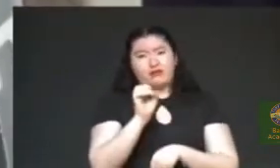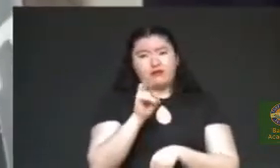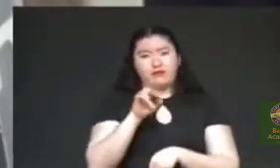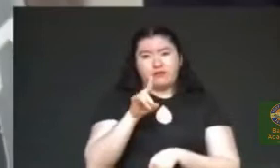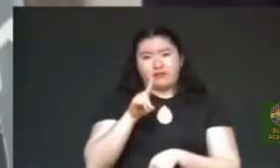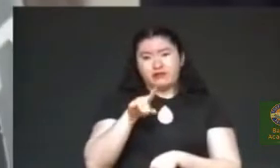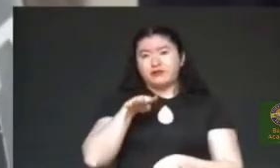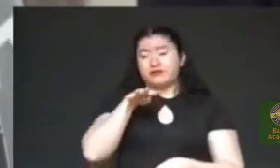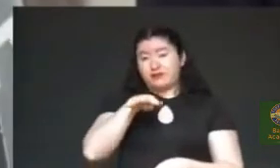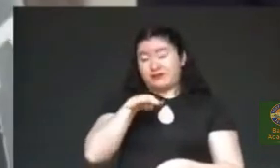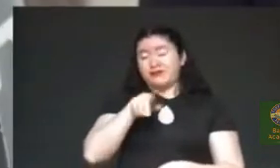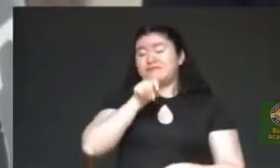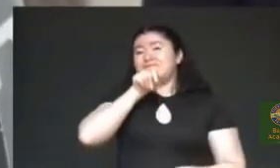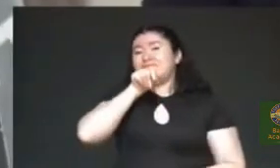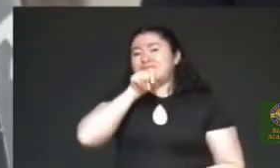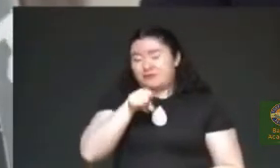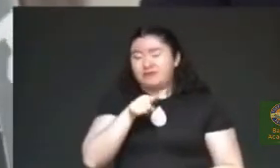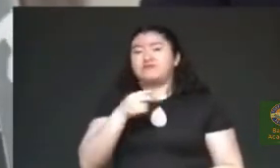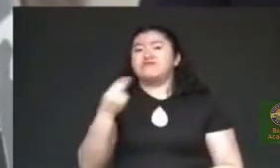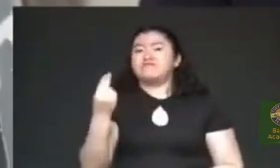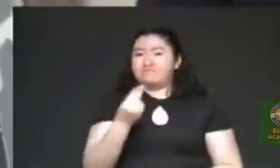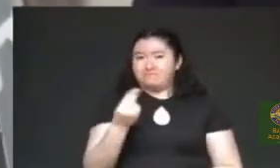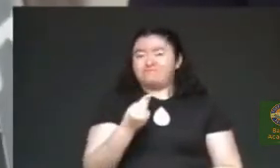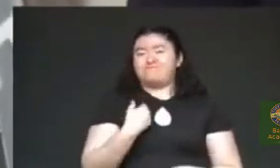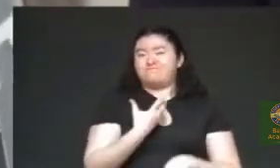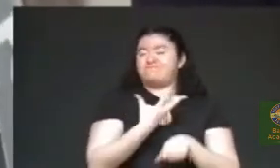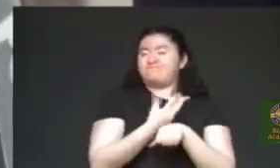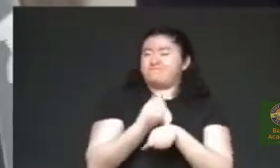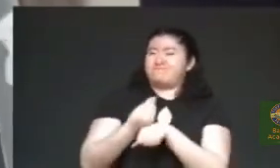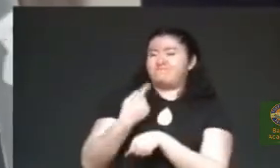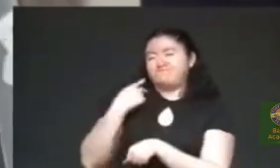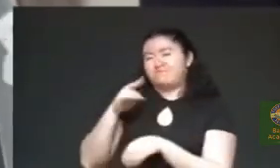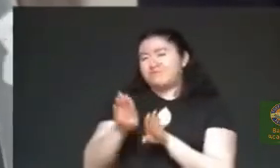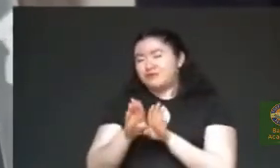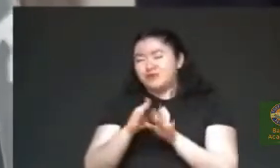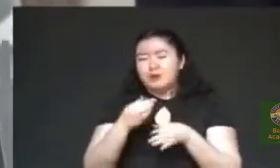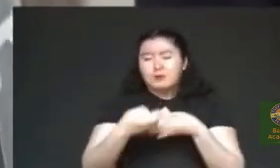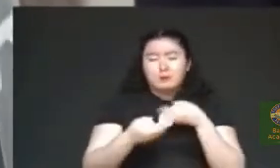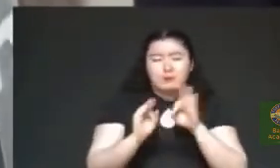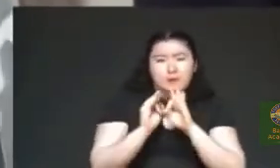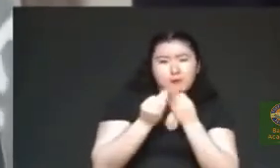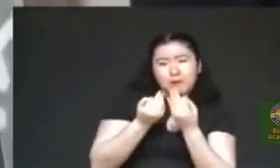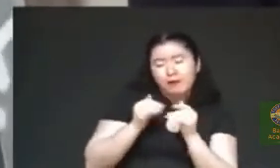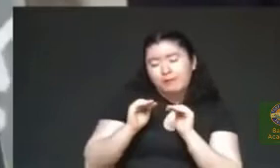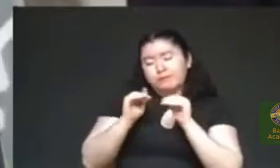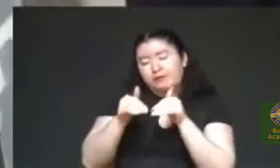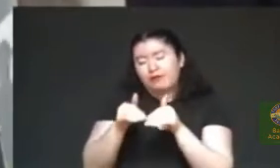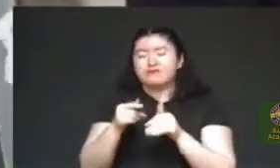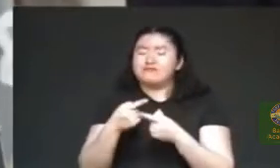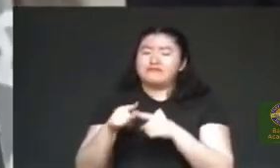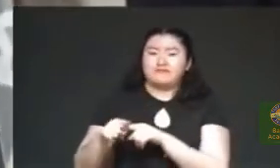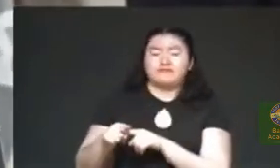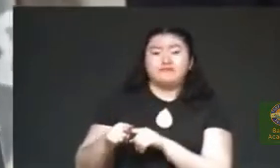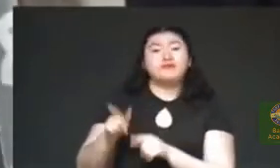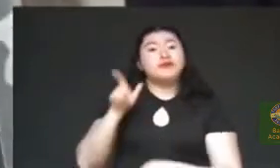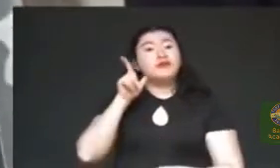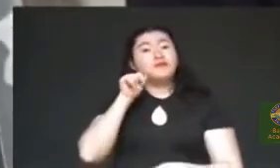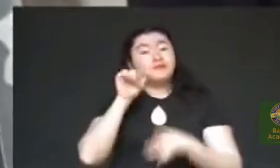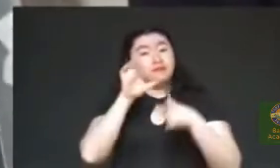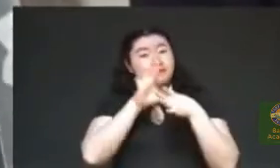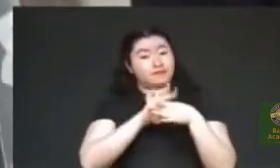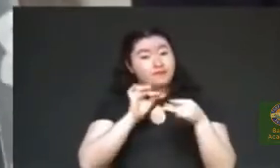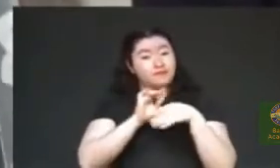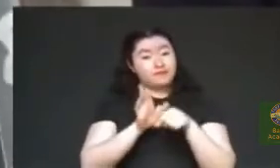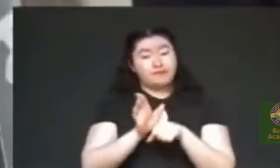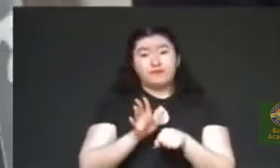vamos a estar apoyando para que se lleve a cabo con todo lo que requiera. El día de mañana también vamos a estar informando del operativo